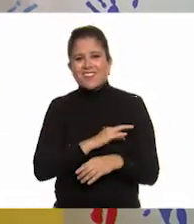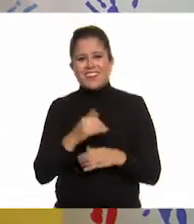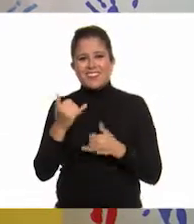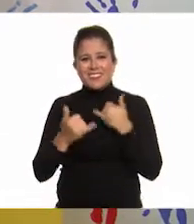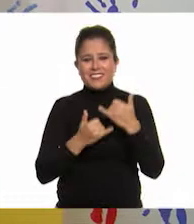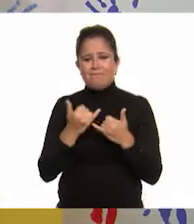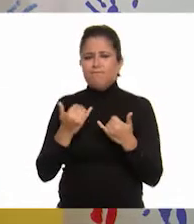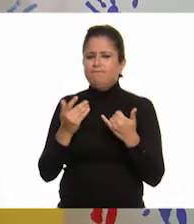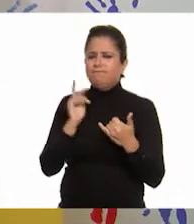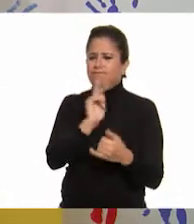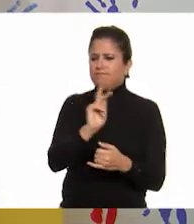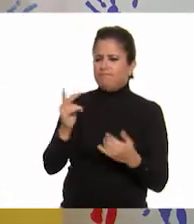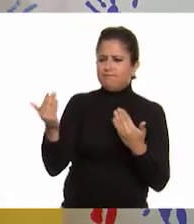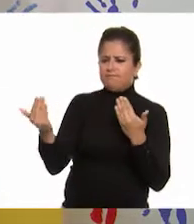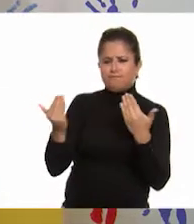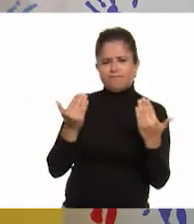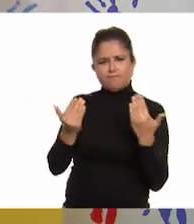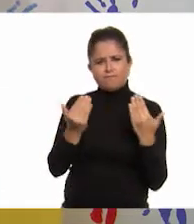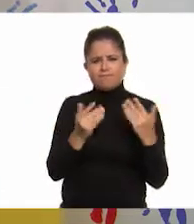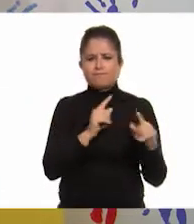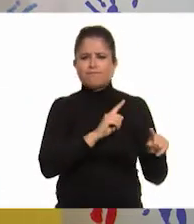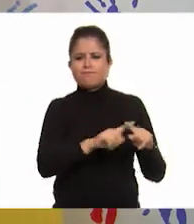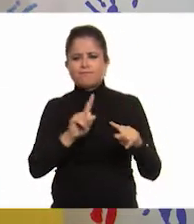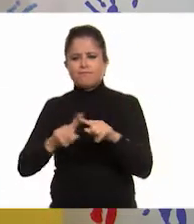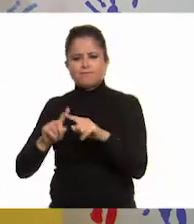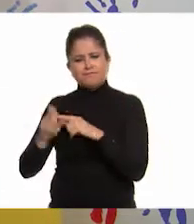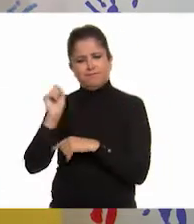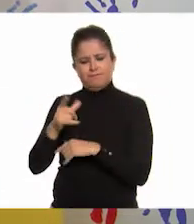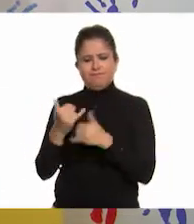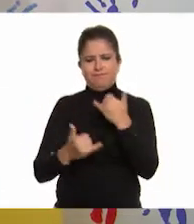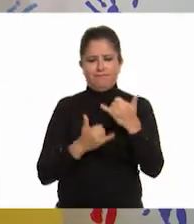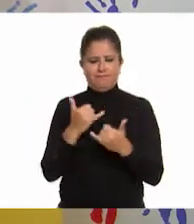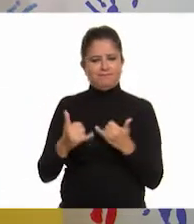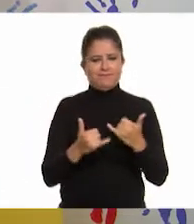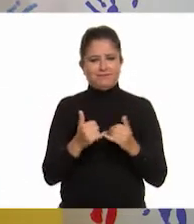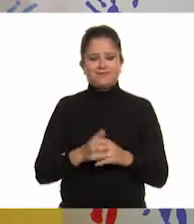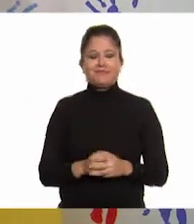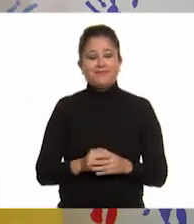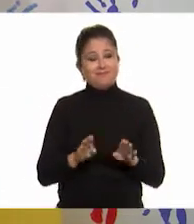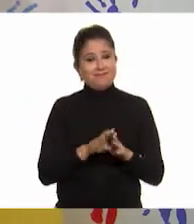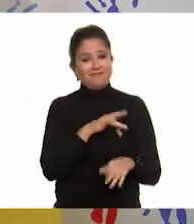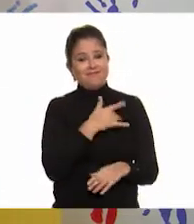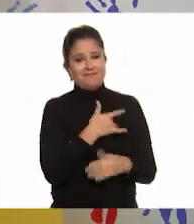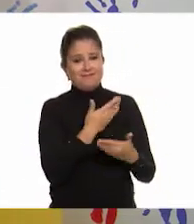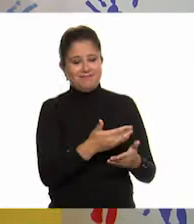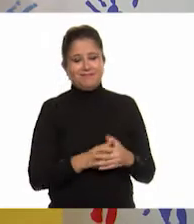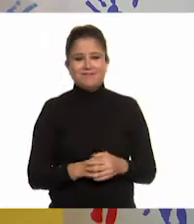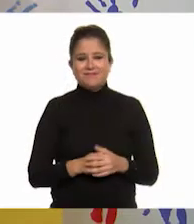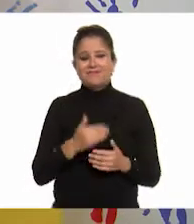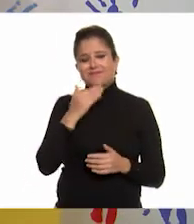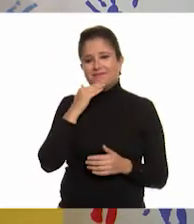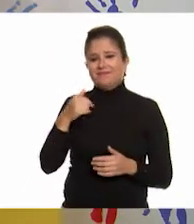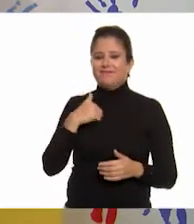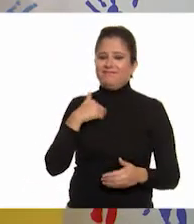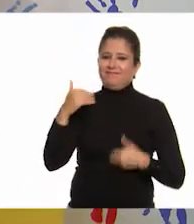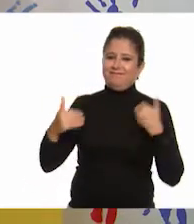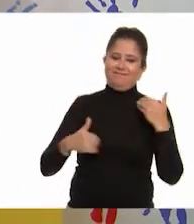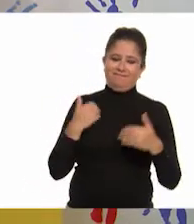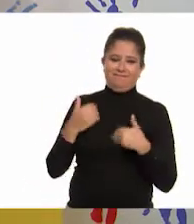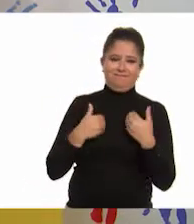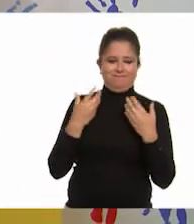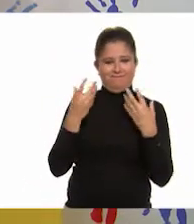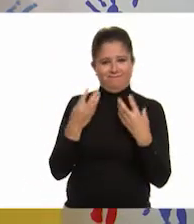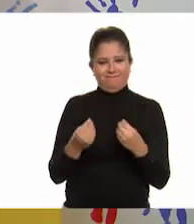una comparación de las variantes que hay de esos mismos juegos. ¿Qué les parece? Sí, es muy bien, yo me divertí muchísimo